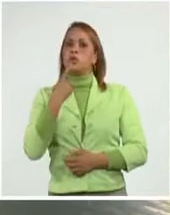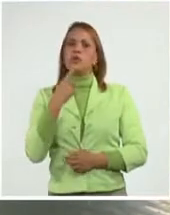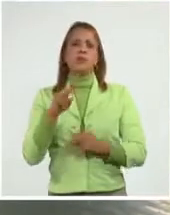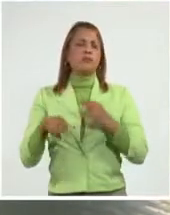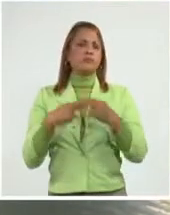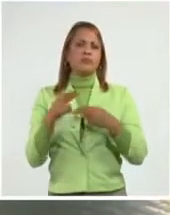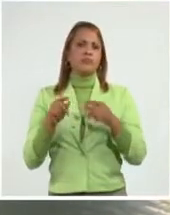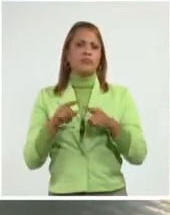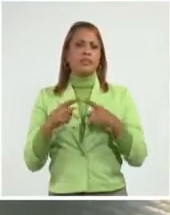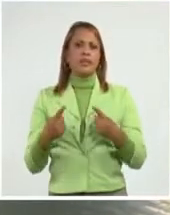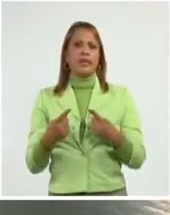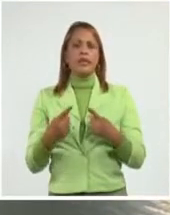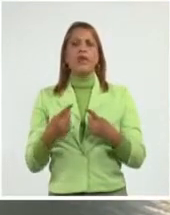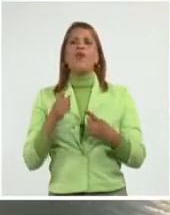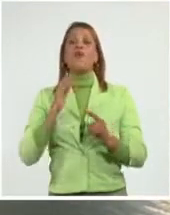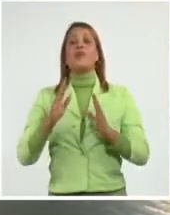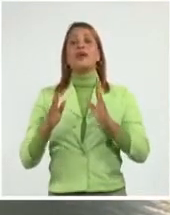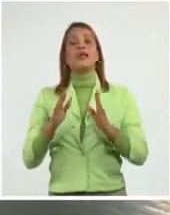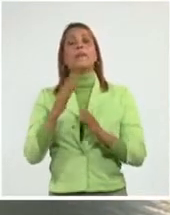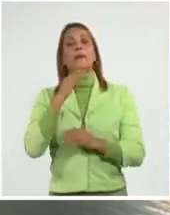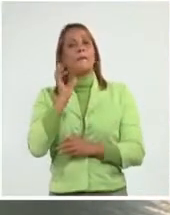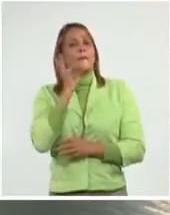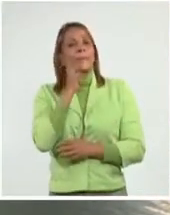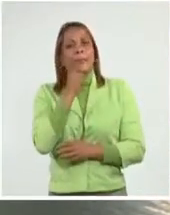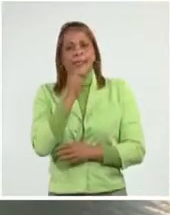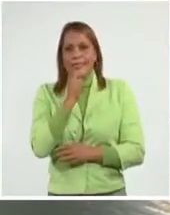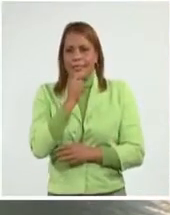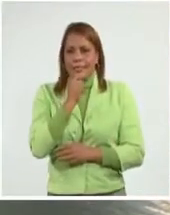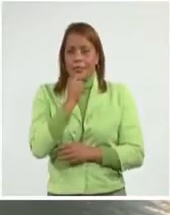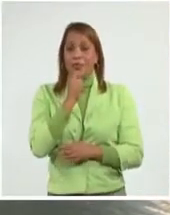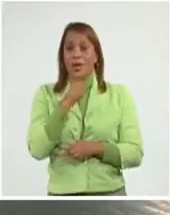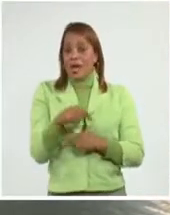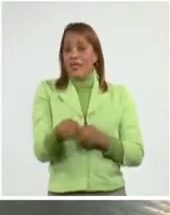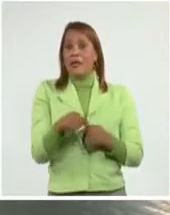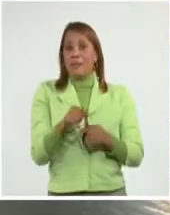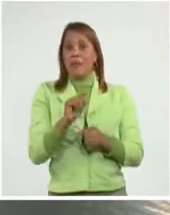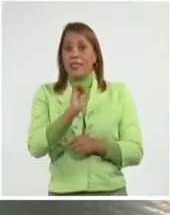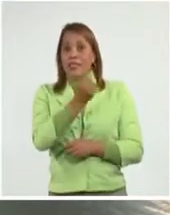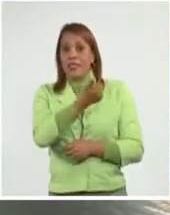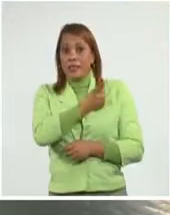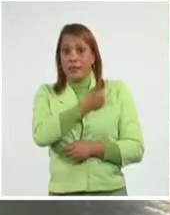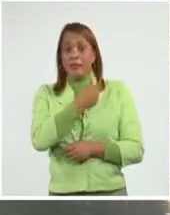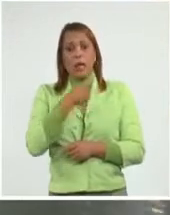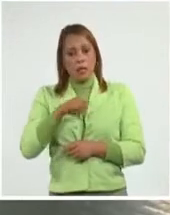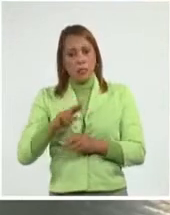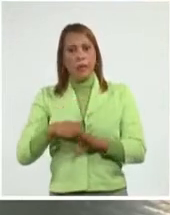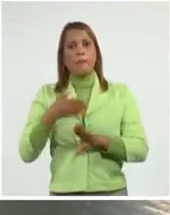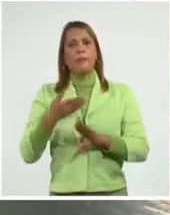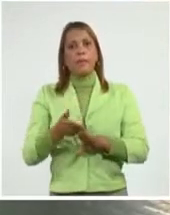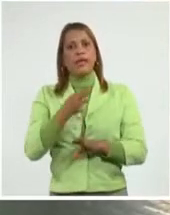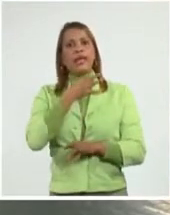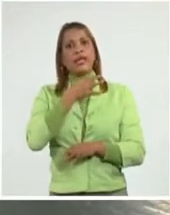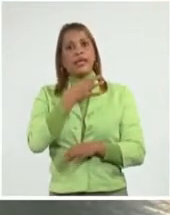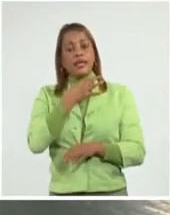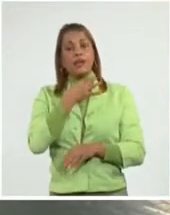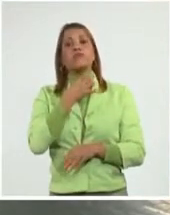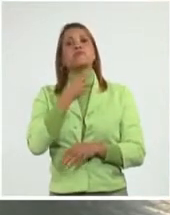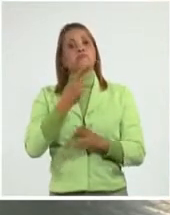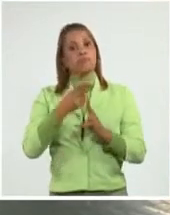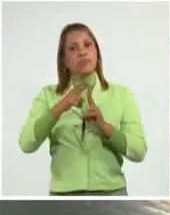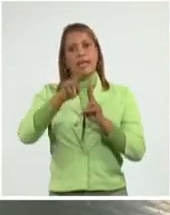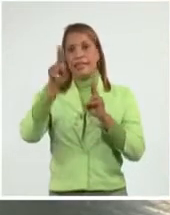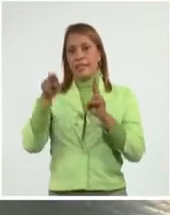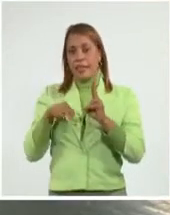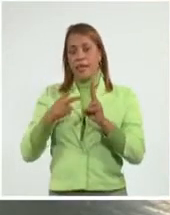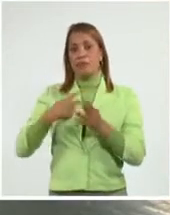tenido una temporada preciosa recientemente en diciembre, ahora enero, con el estreno de la séptima sinfonía de